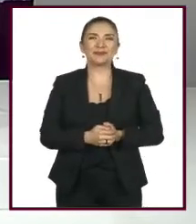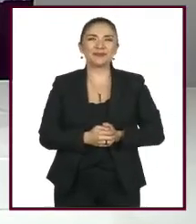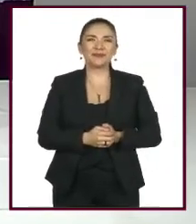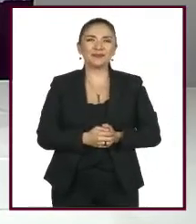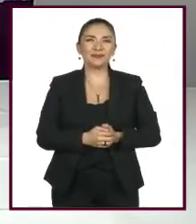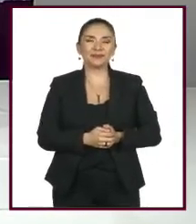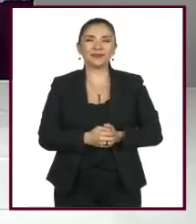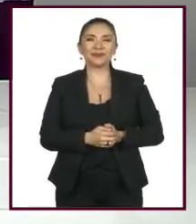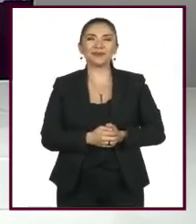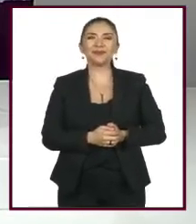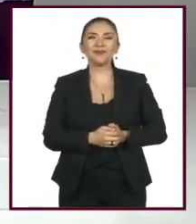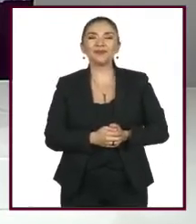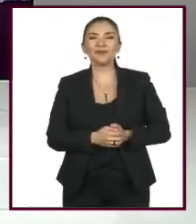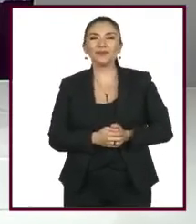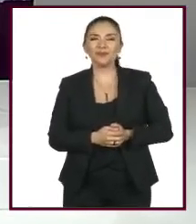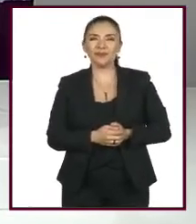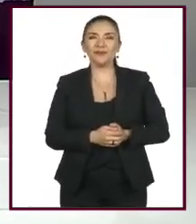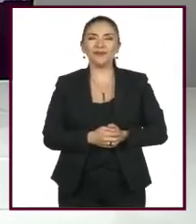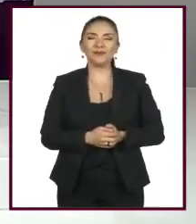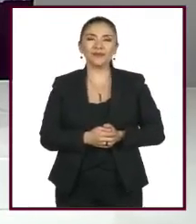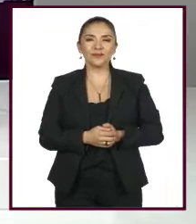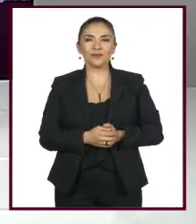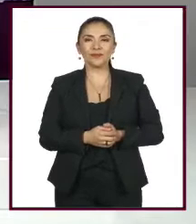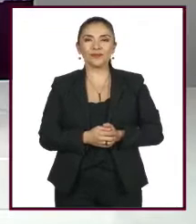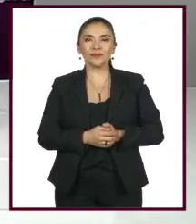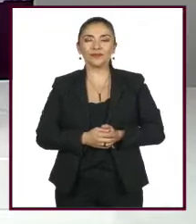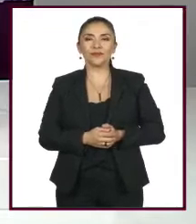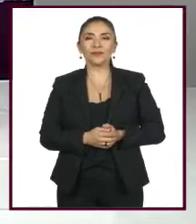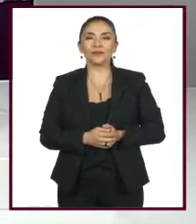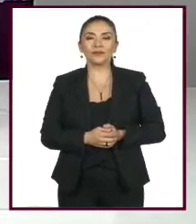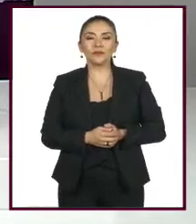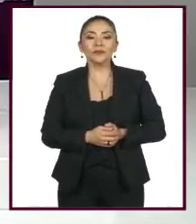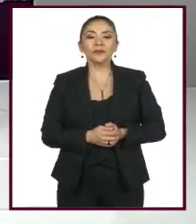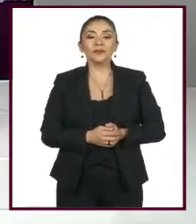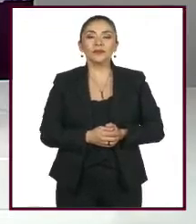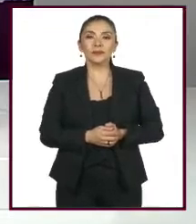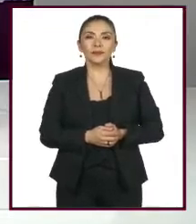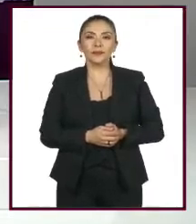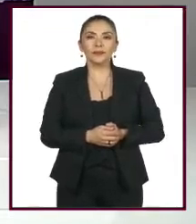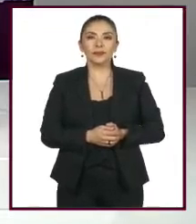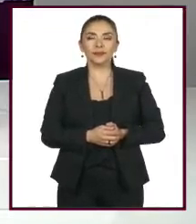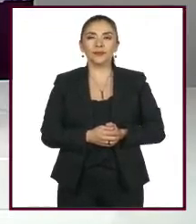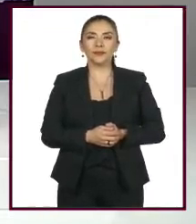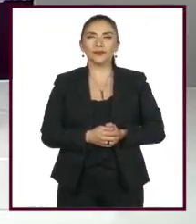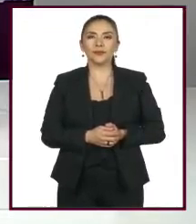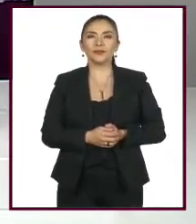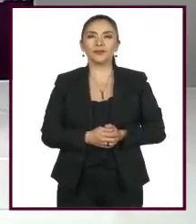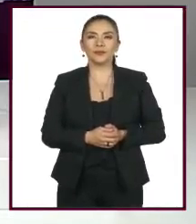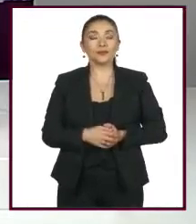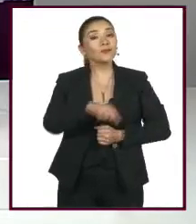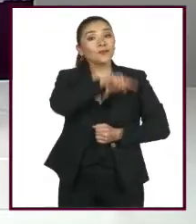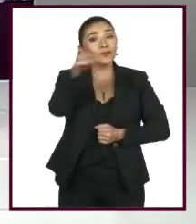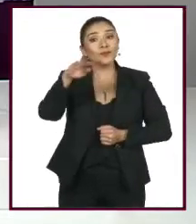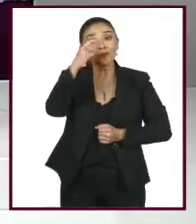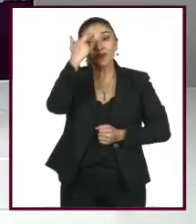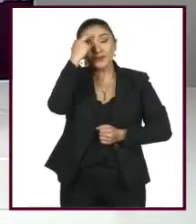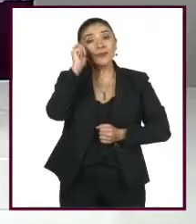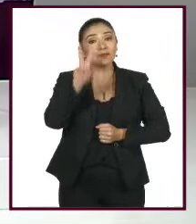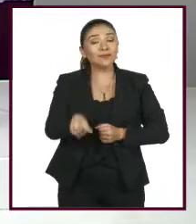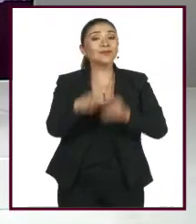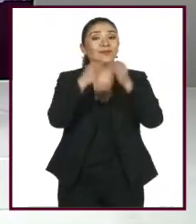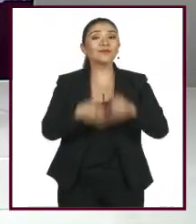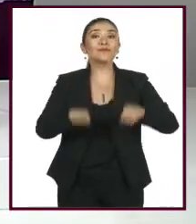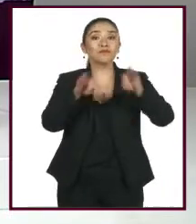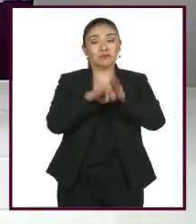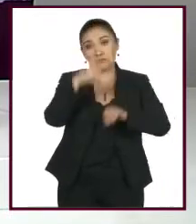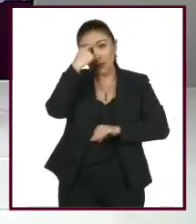a hacer corte de caja en este segmento y antes de continuar, permítanme recordarles que importante es